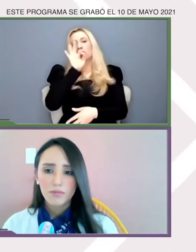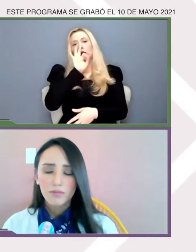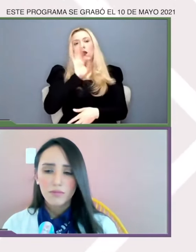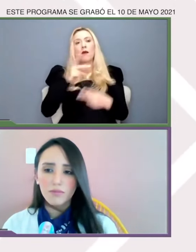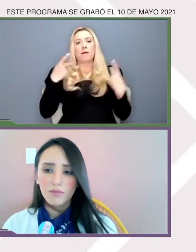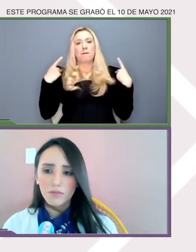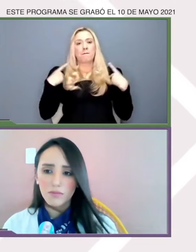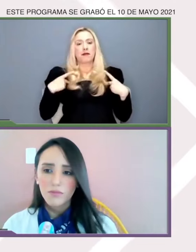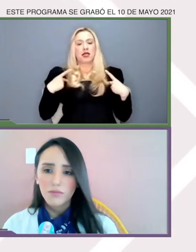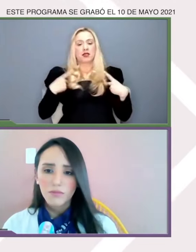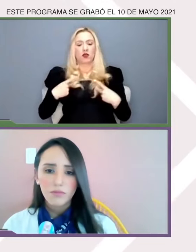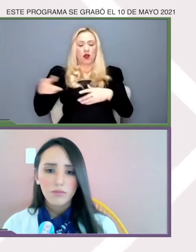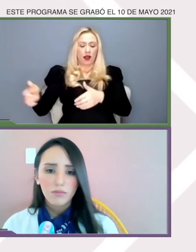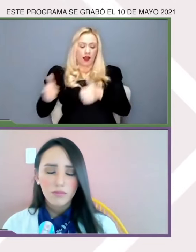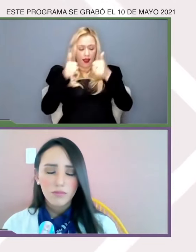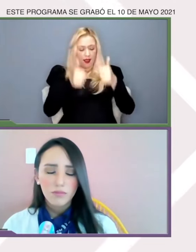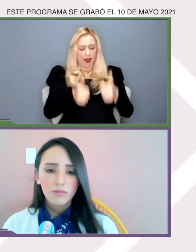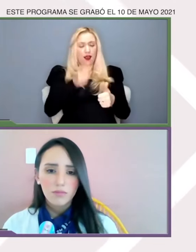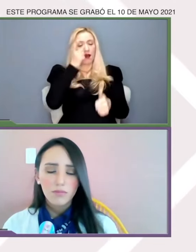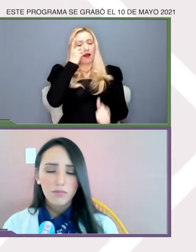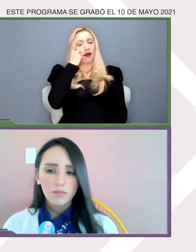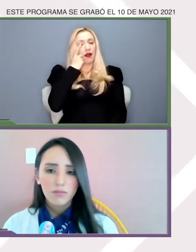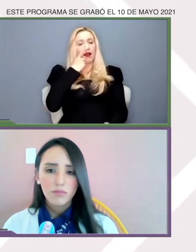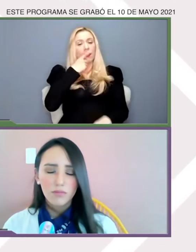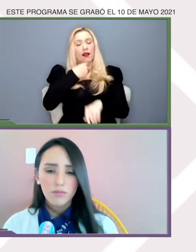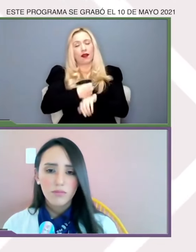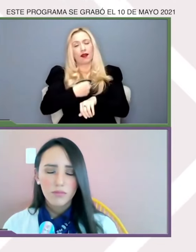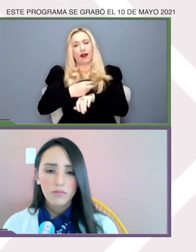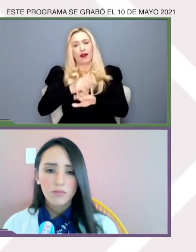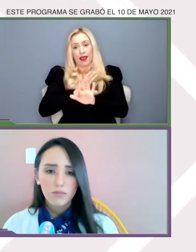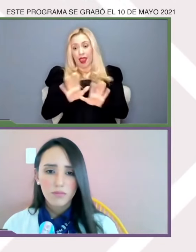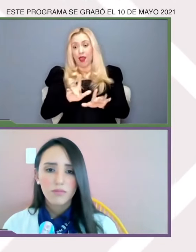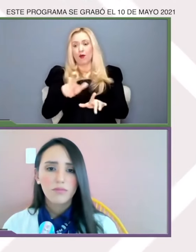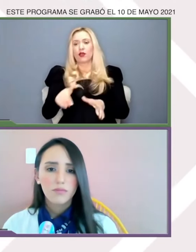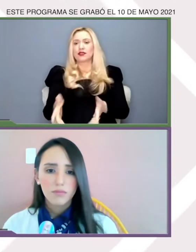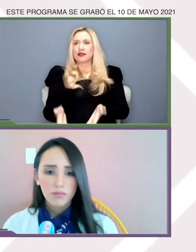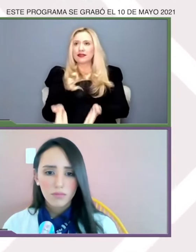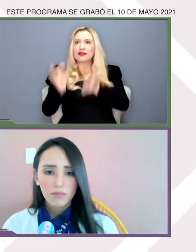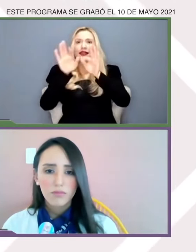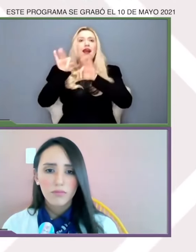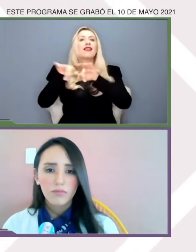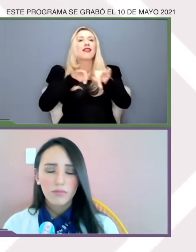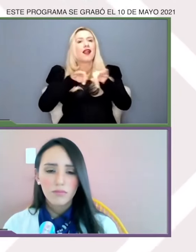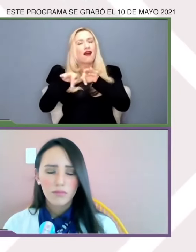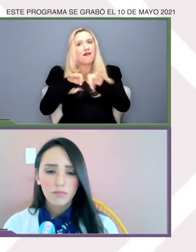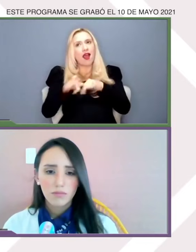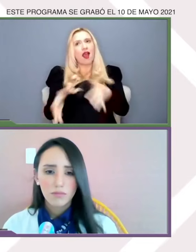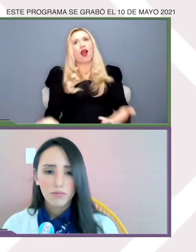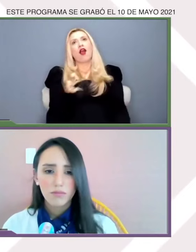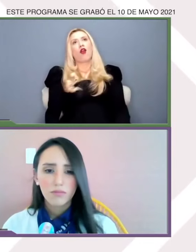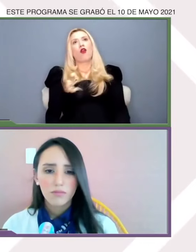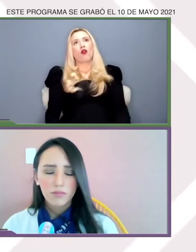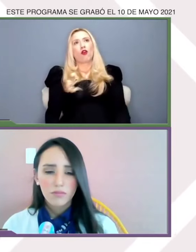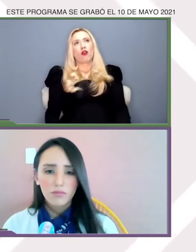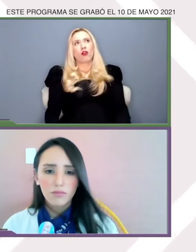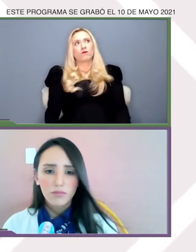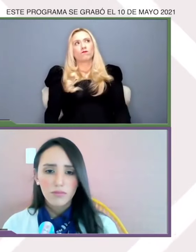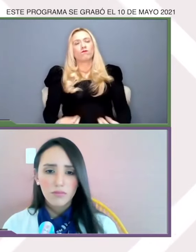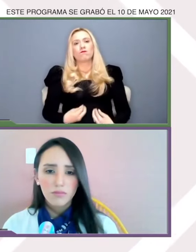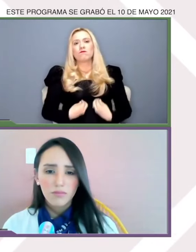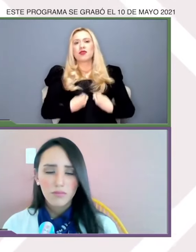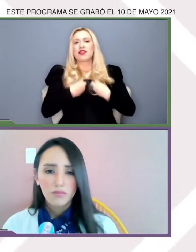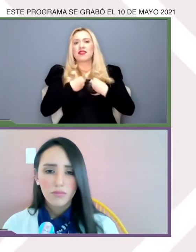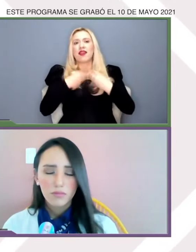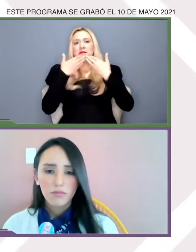tiempo aquí en en el albergue pueda acceder a una vida digna? Puede egresar de este lugar